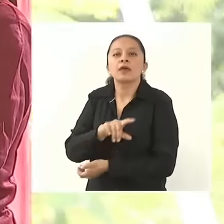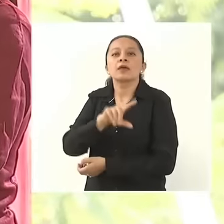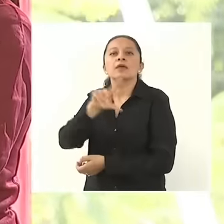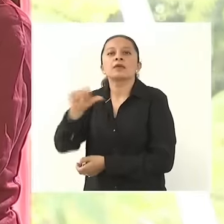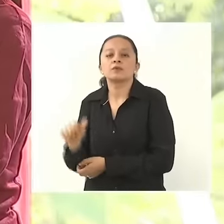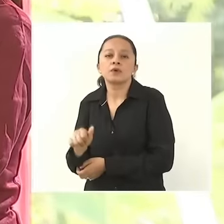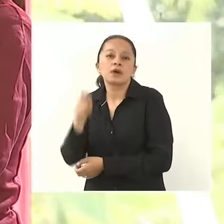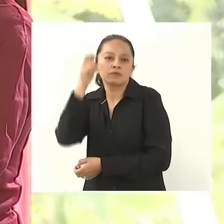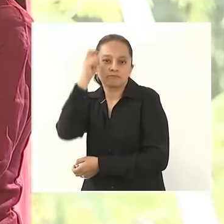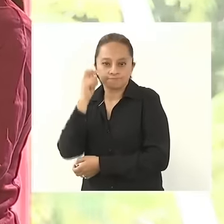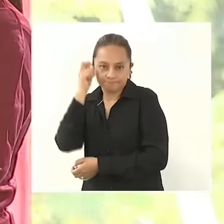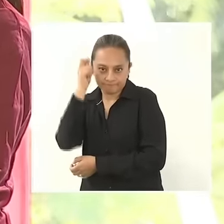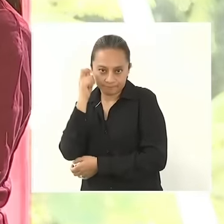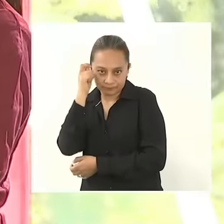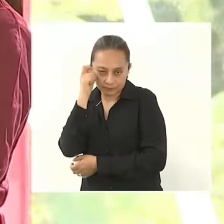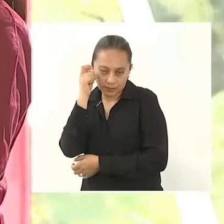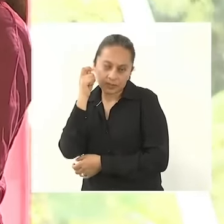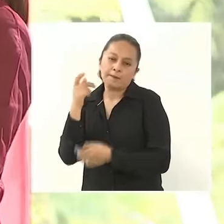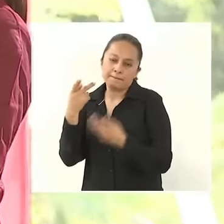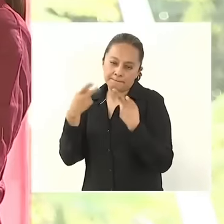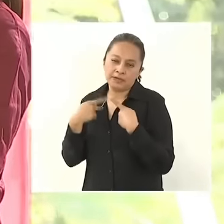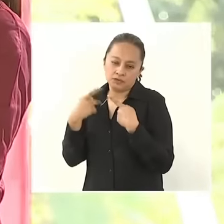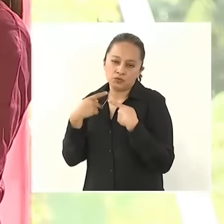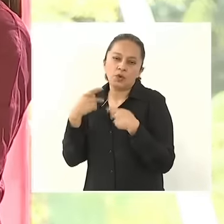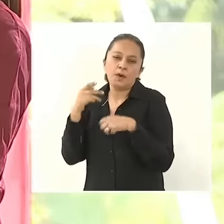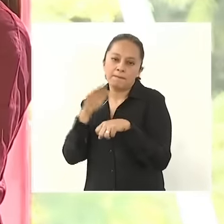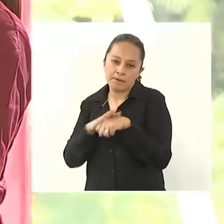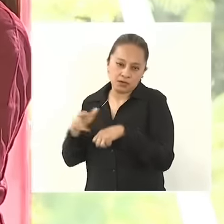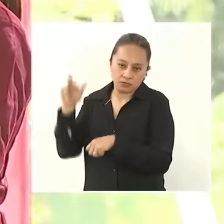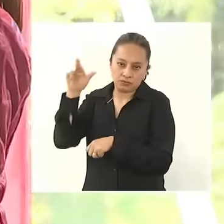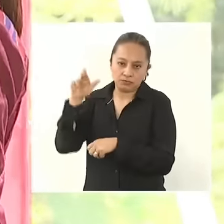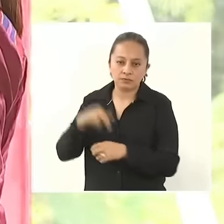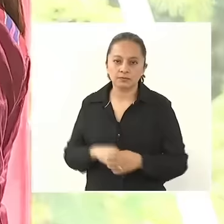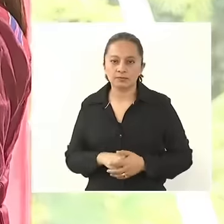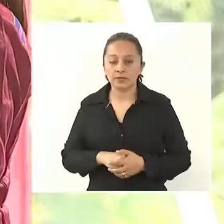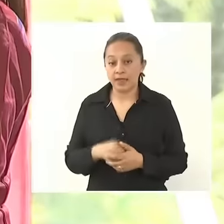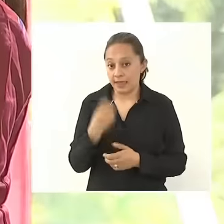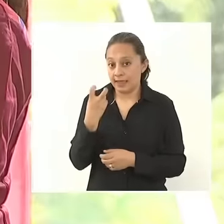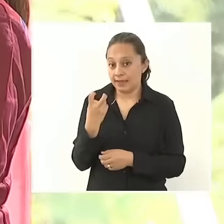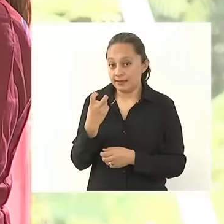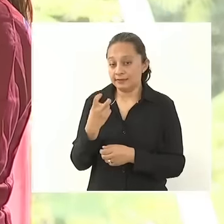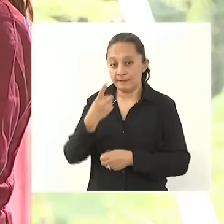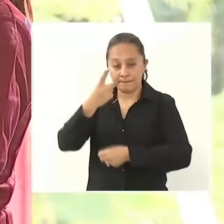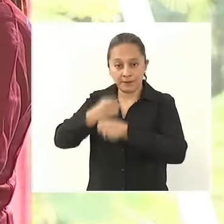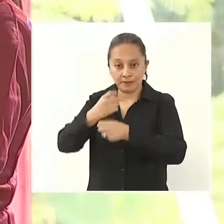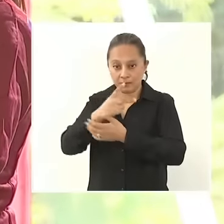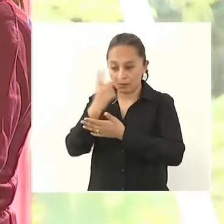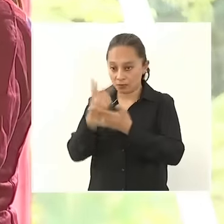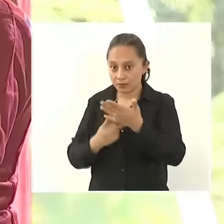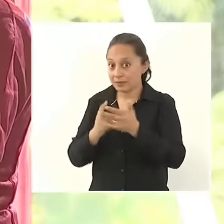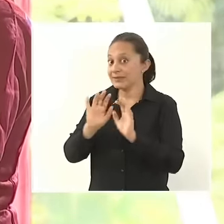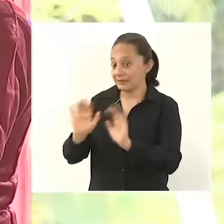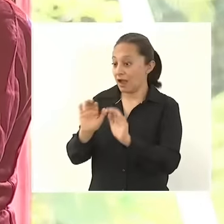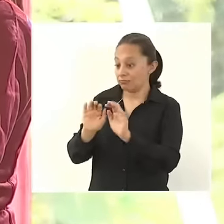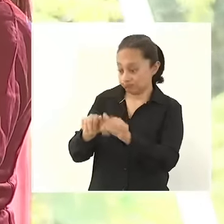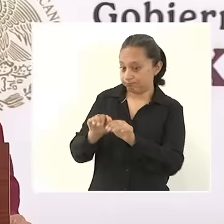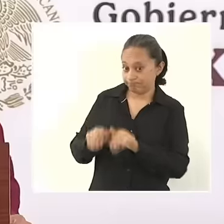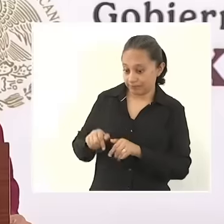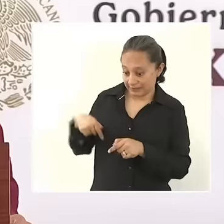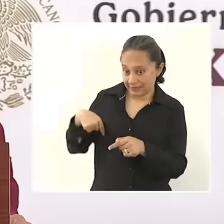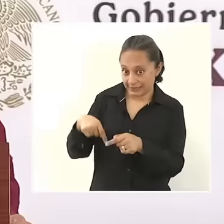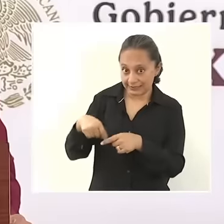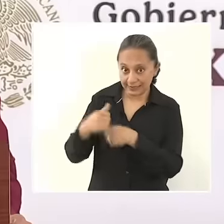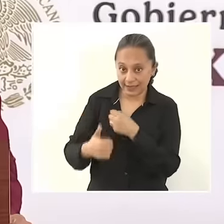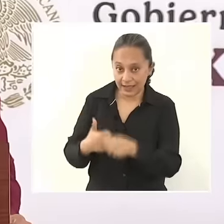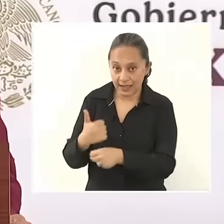pensión universal de adulto mayor. Ese es el primer programa. Vienen las inscripciones este año